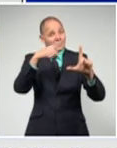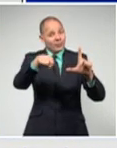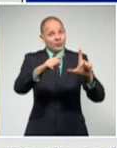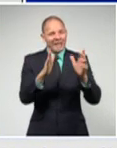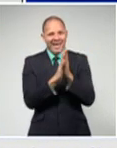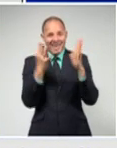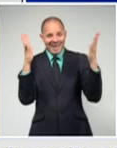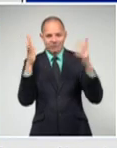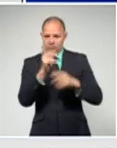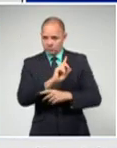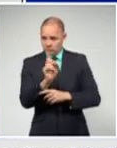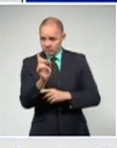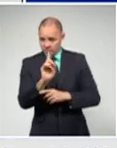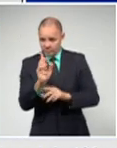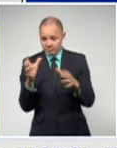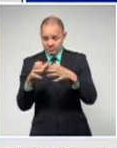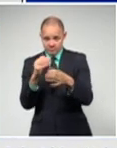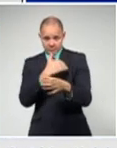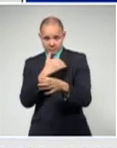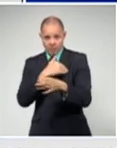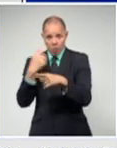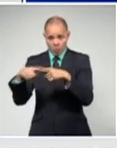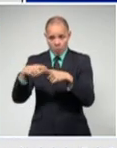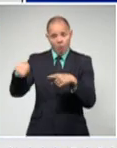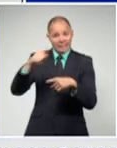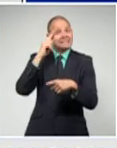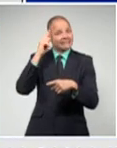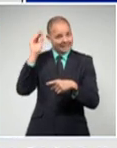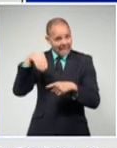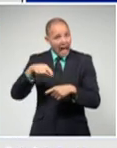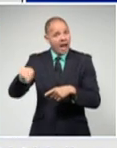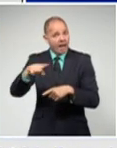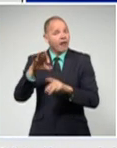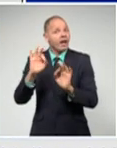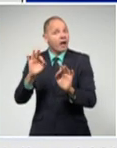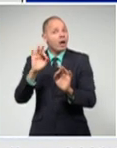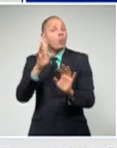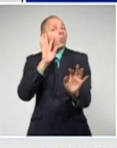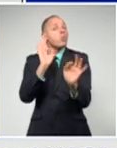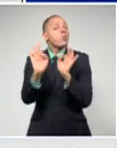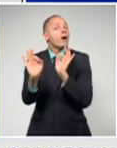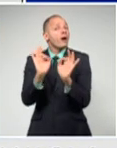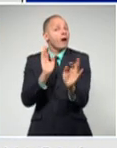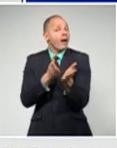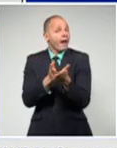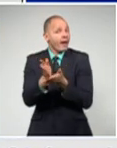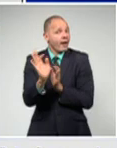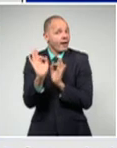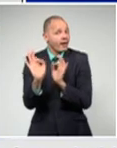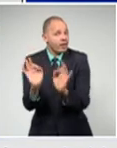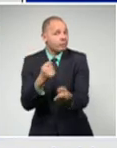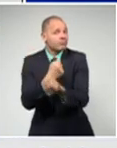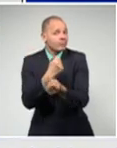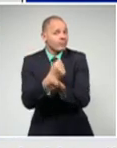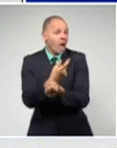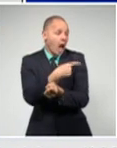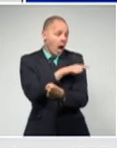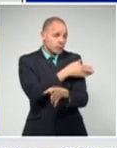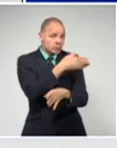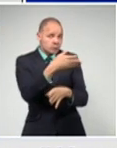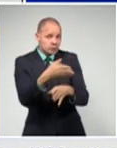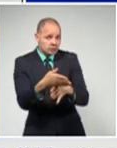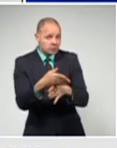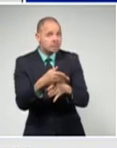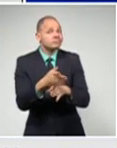de Defensa, su Dirección de Salud, porque es mucho riesgo el que ha tenido Mayabeque,